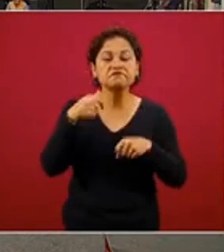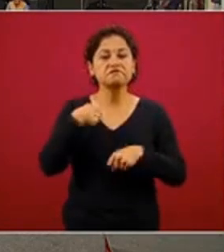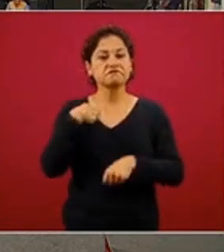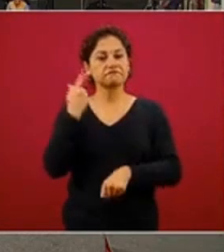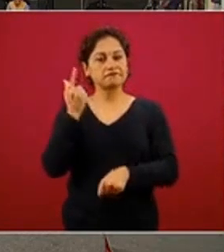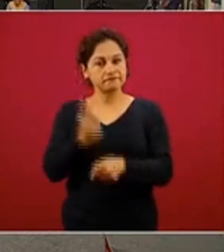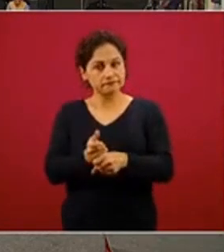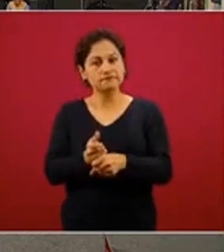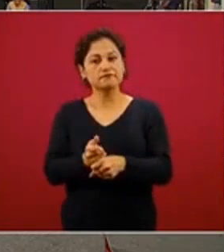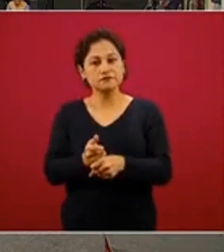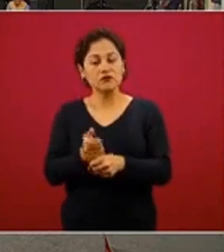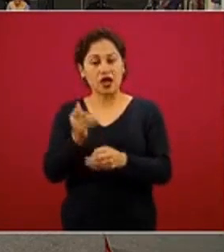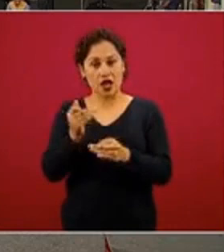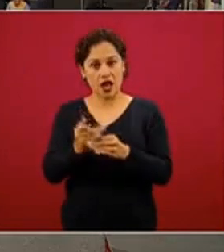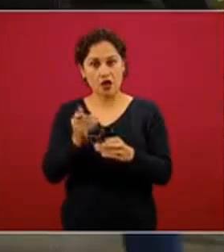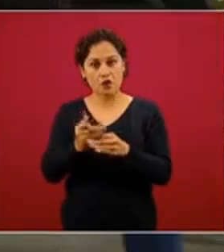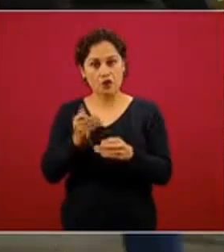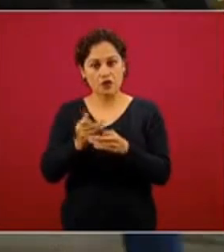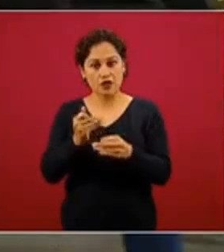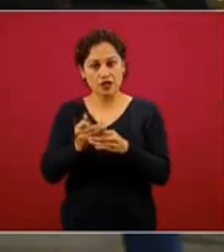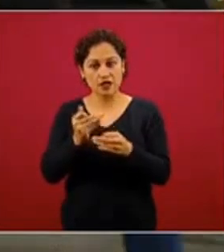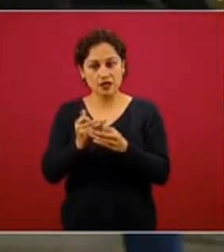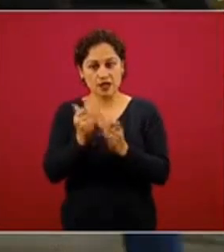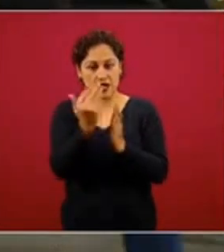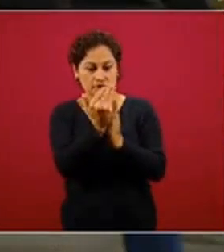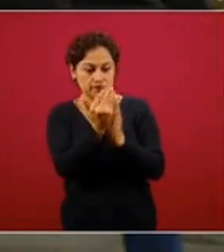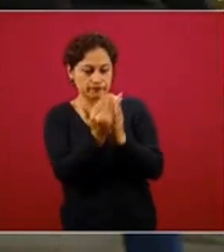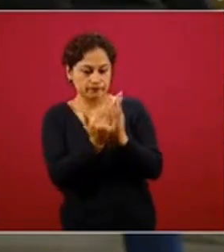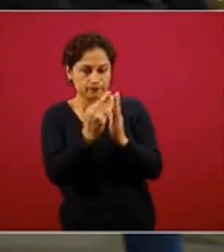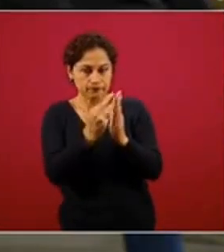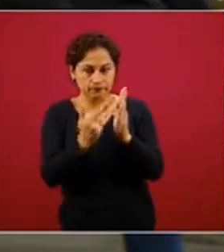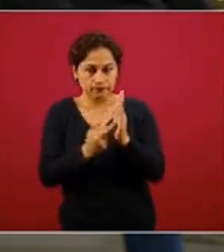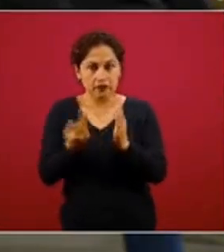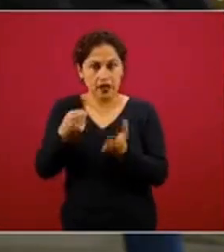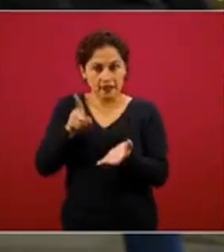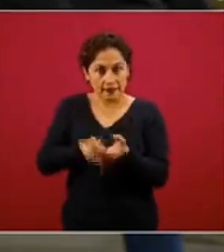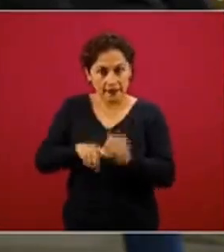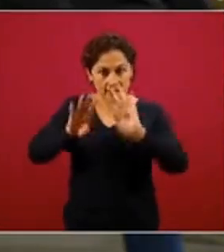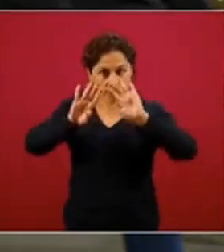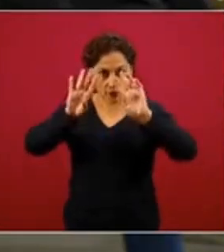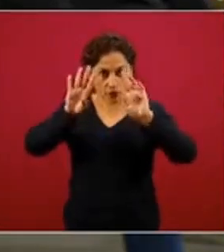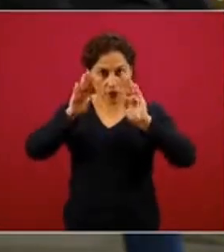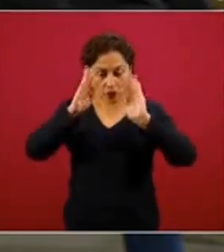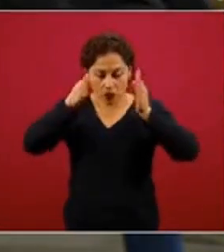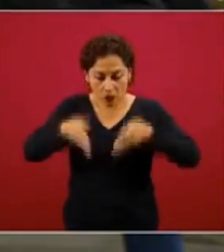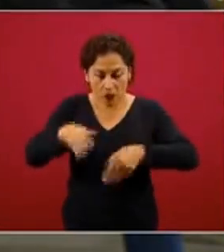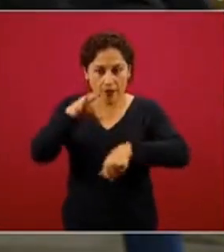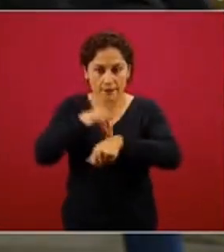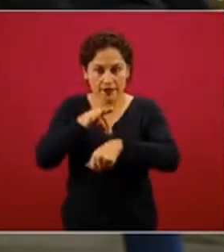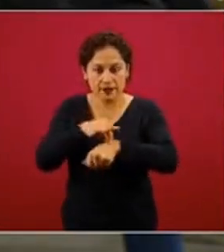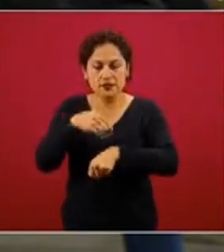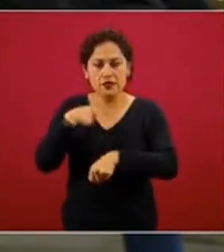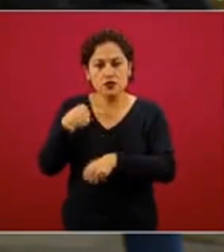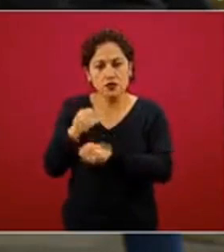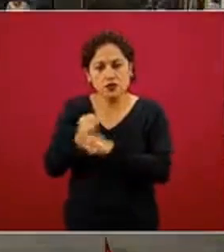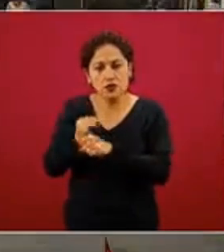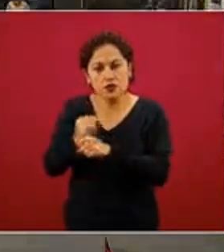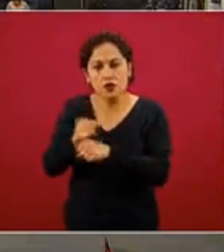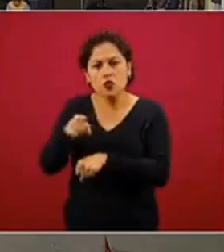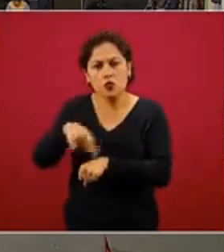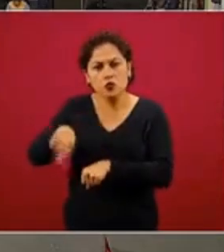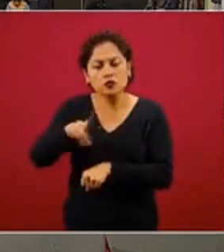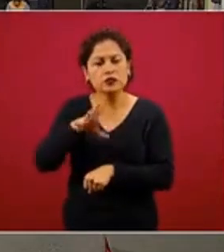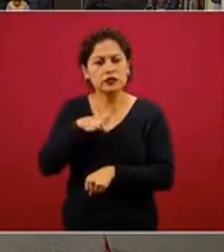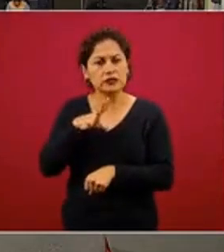así decirlo, hasta el momento para combatirlo en el sentido de la medicina. Estuve revisando que ustedes también cuentan con un sistema de psicología, haciendo